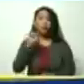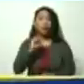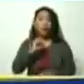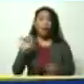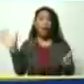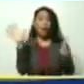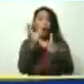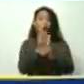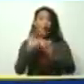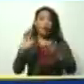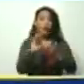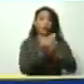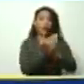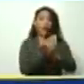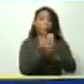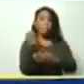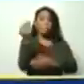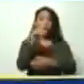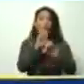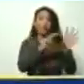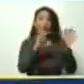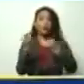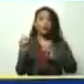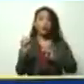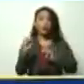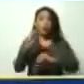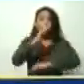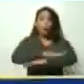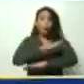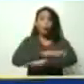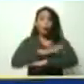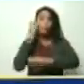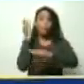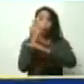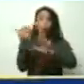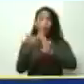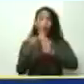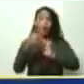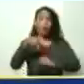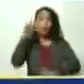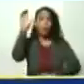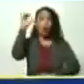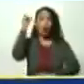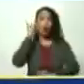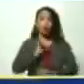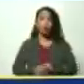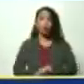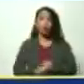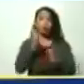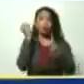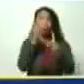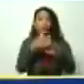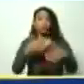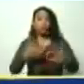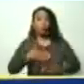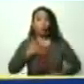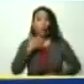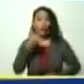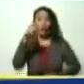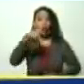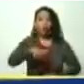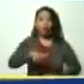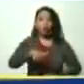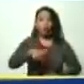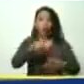quitar las más de 700 sanciones que existen en el país qué impacto puede tener esto en los